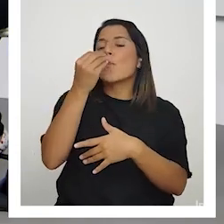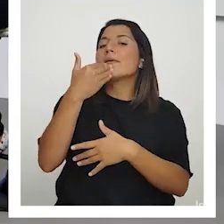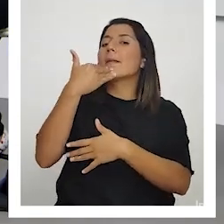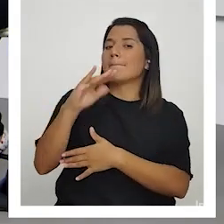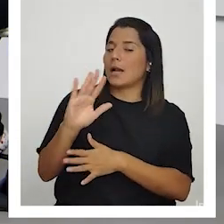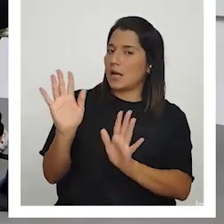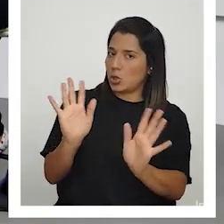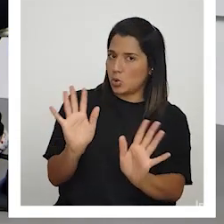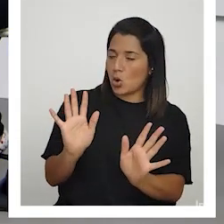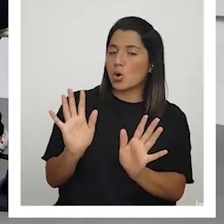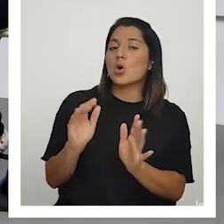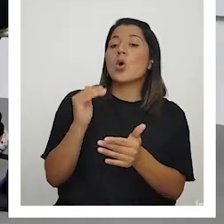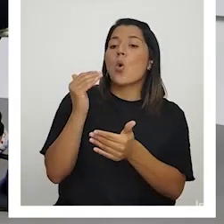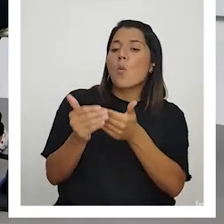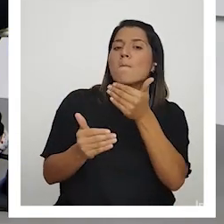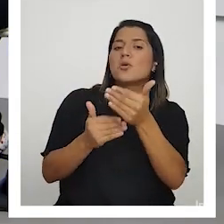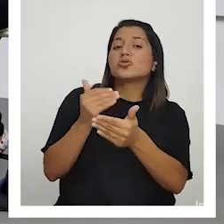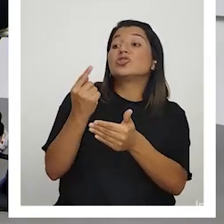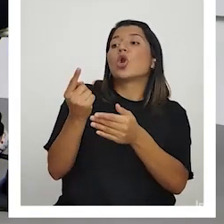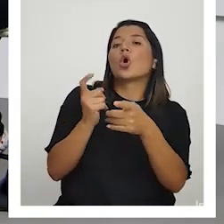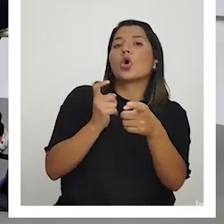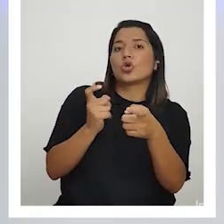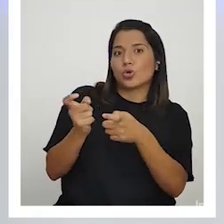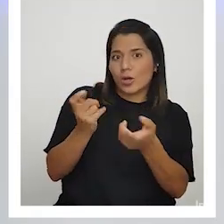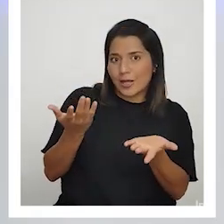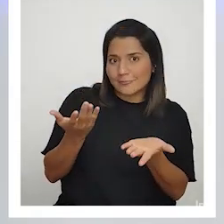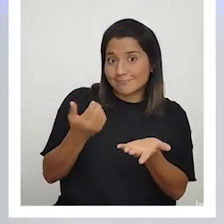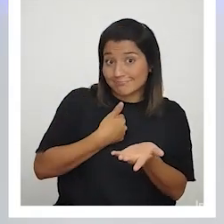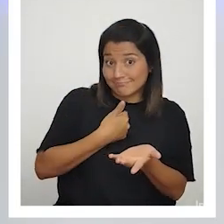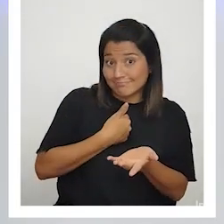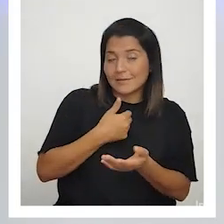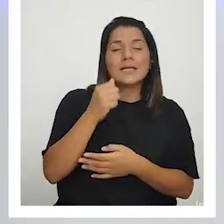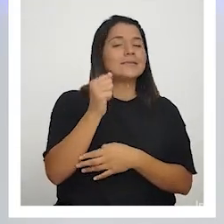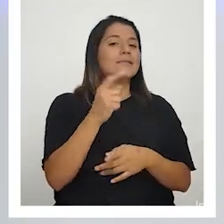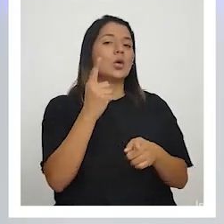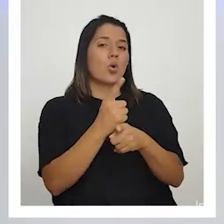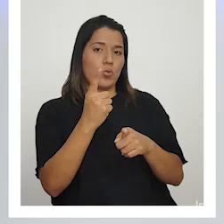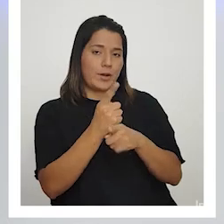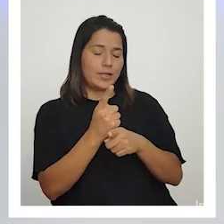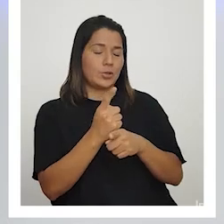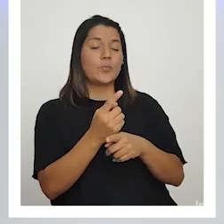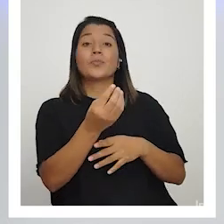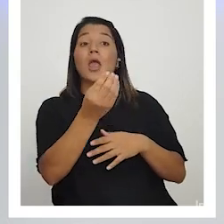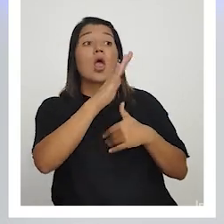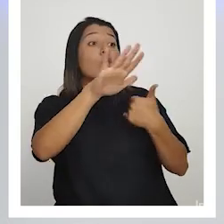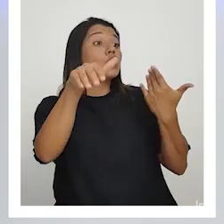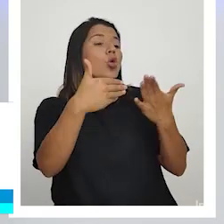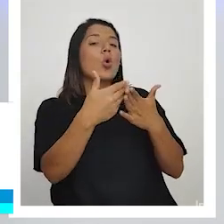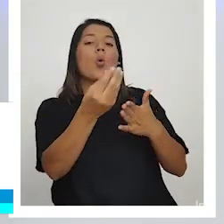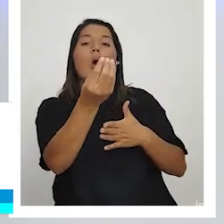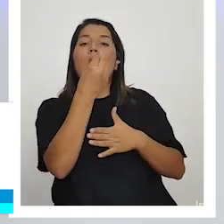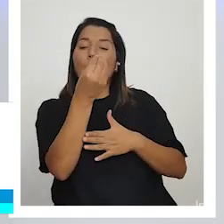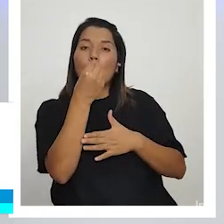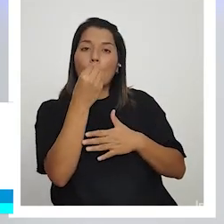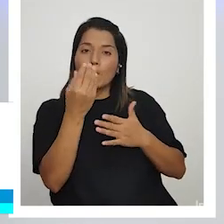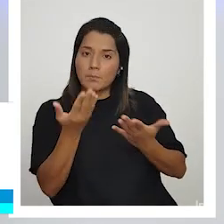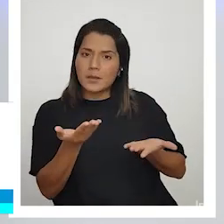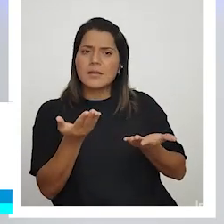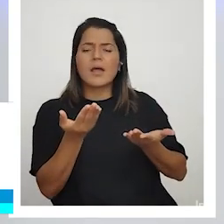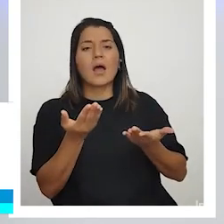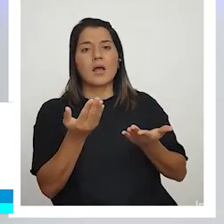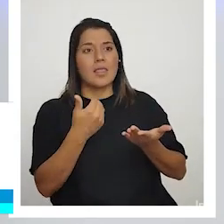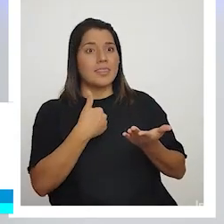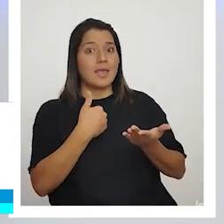proceso y en nosotros está controlarlo. Sí, sí, no satanizar el alimento, todos los alimentos, su función